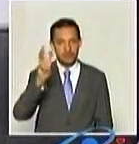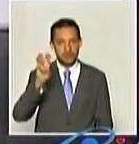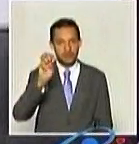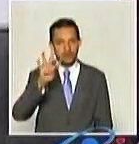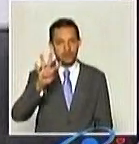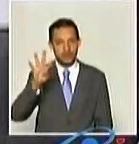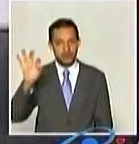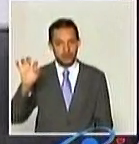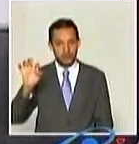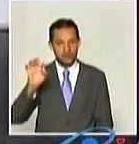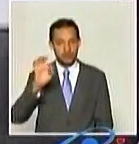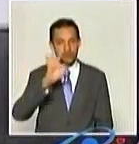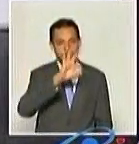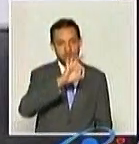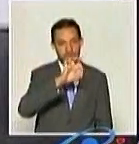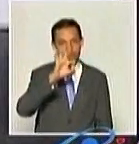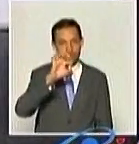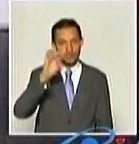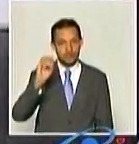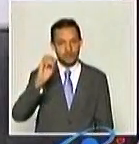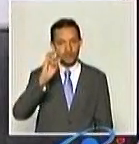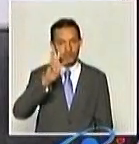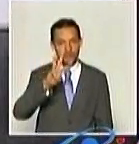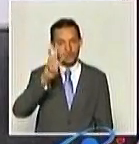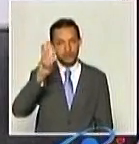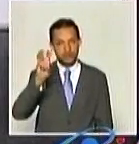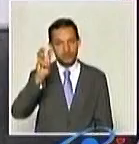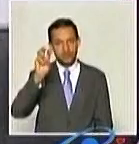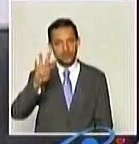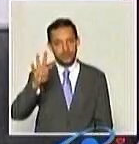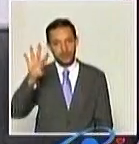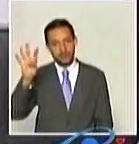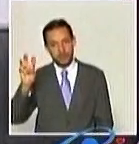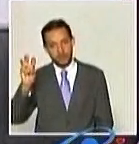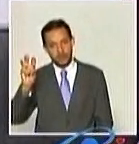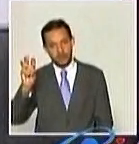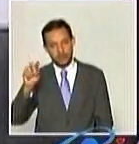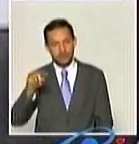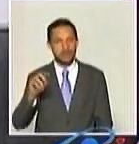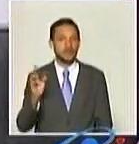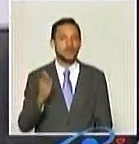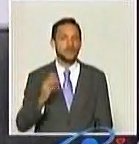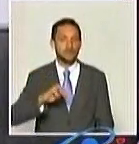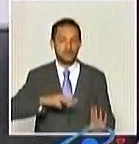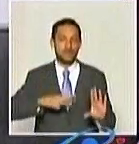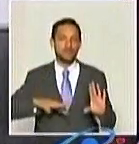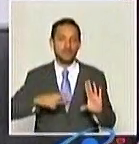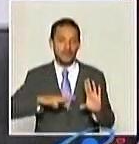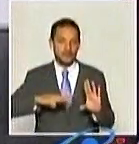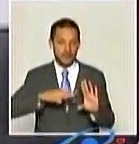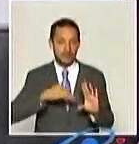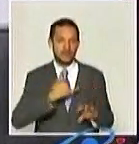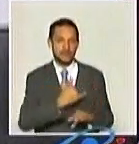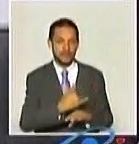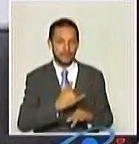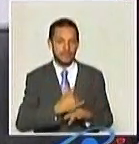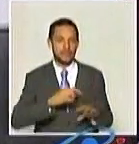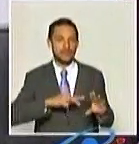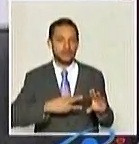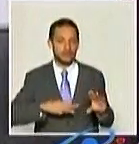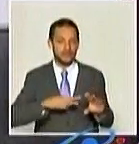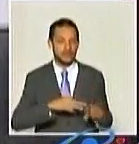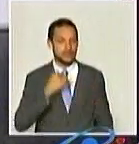880-3848. Manizales 880-3848. Y en Dos Quebradas, en Risaralda,